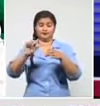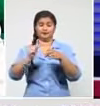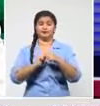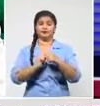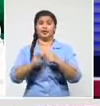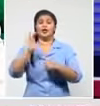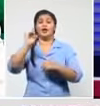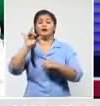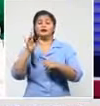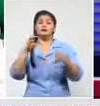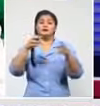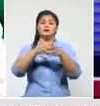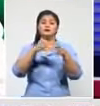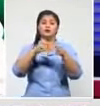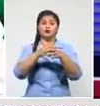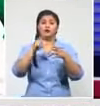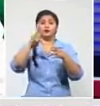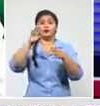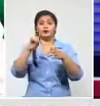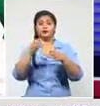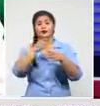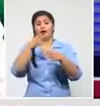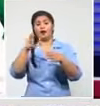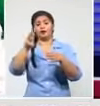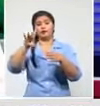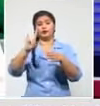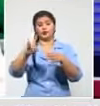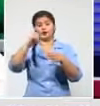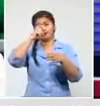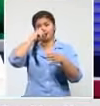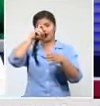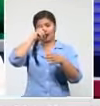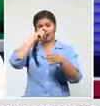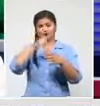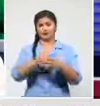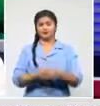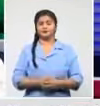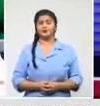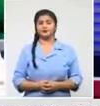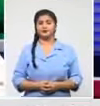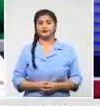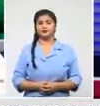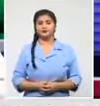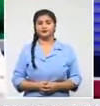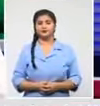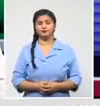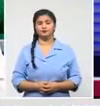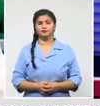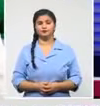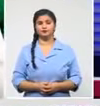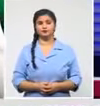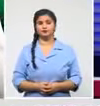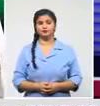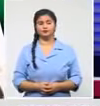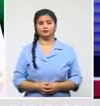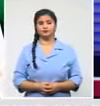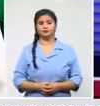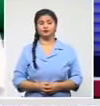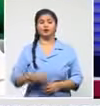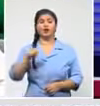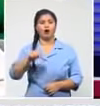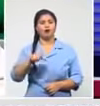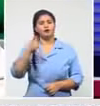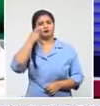de 20 a 39 años de edad. Ahora, si evaluamos el comportamiento de la